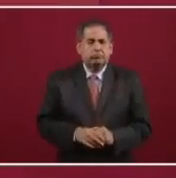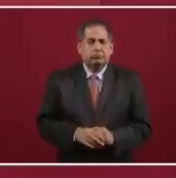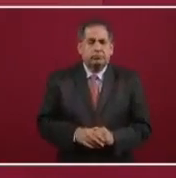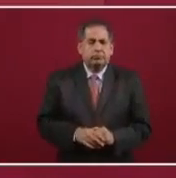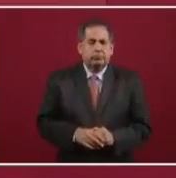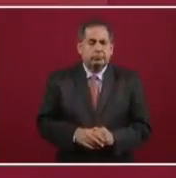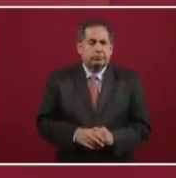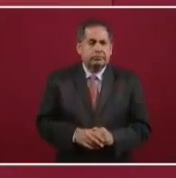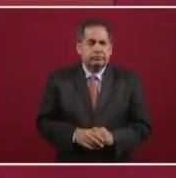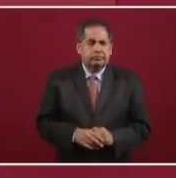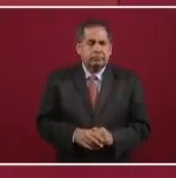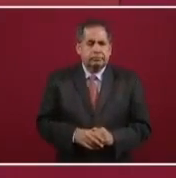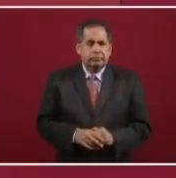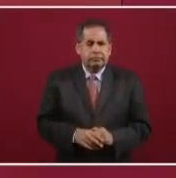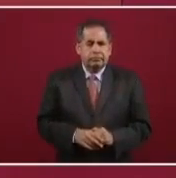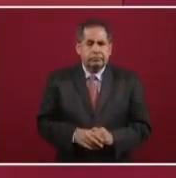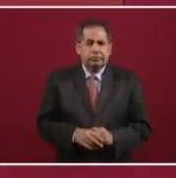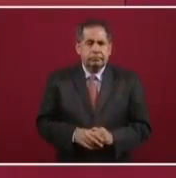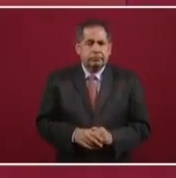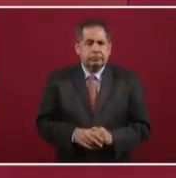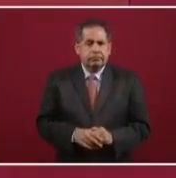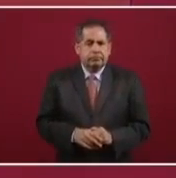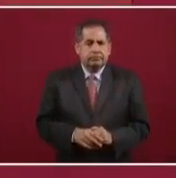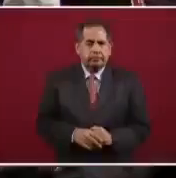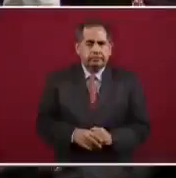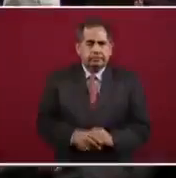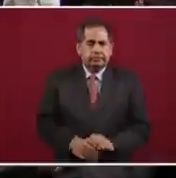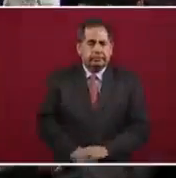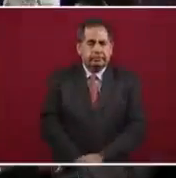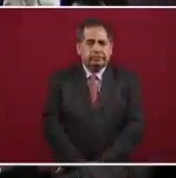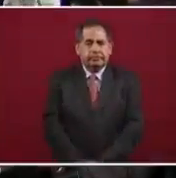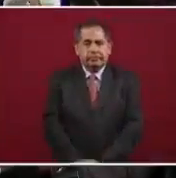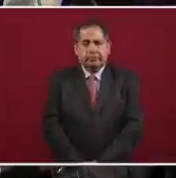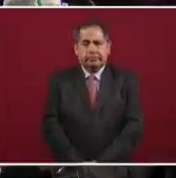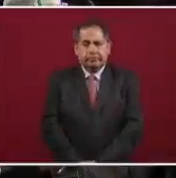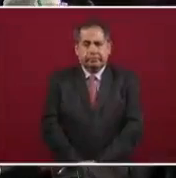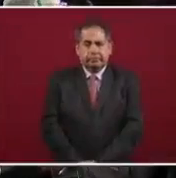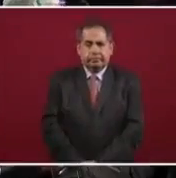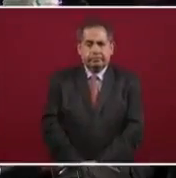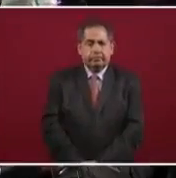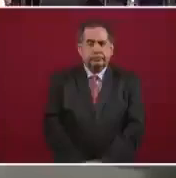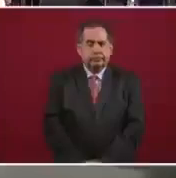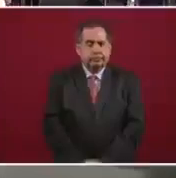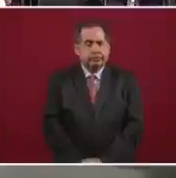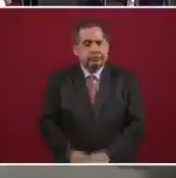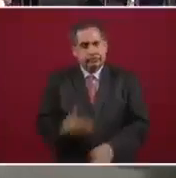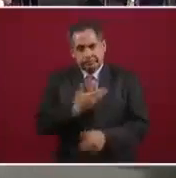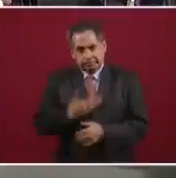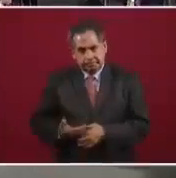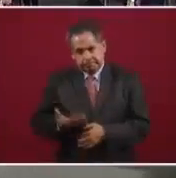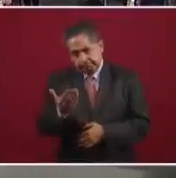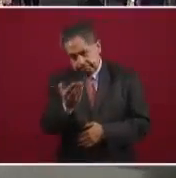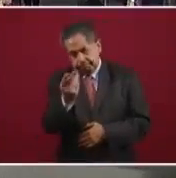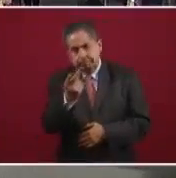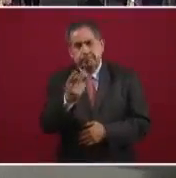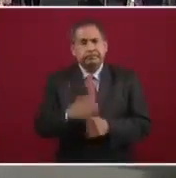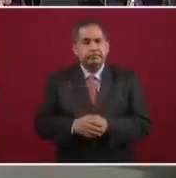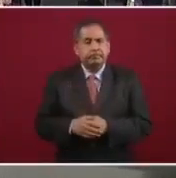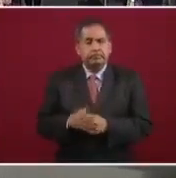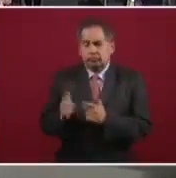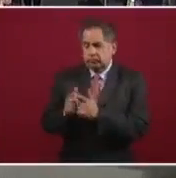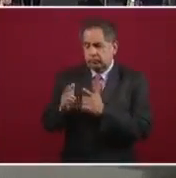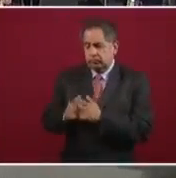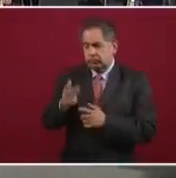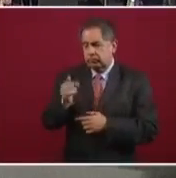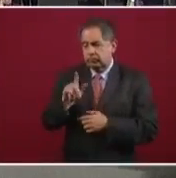Gracias. Presidente, Shaila Rosagel, de corresponsal de Grupo